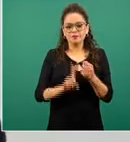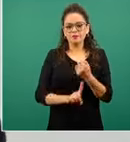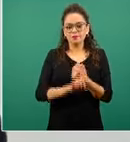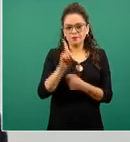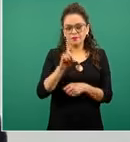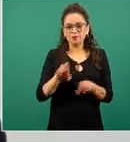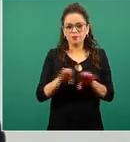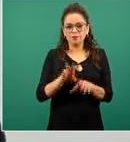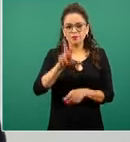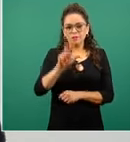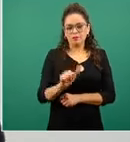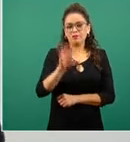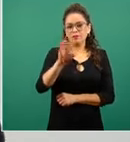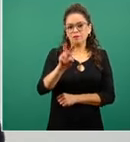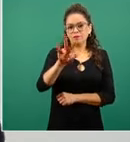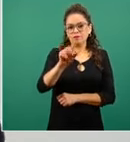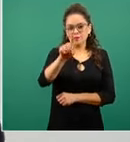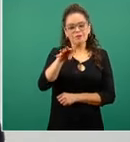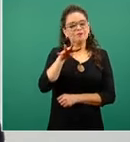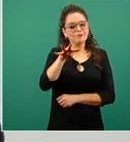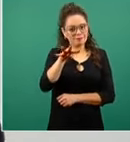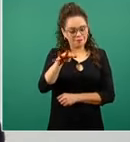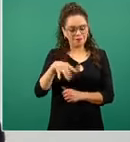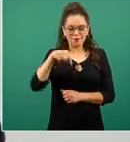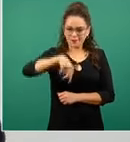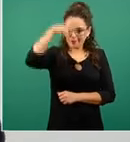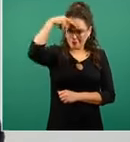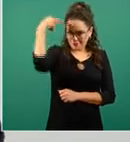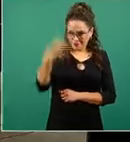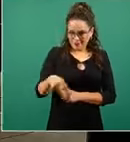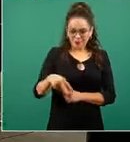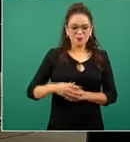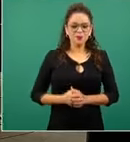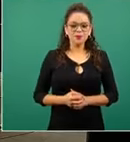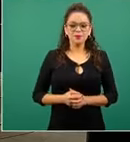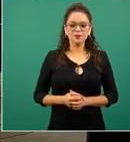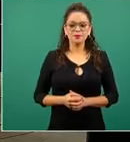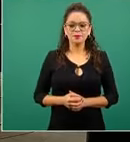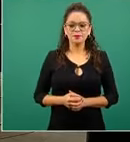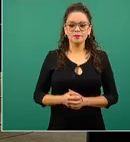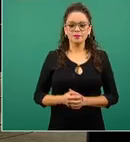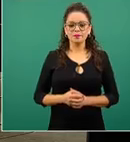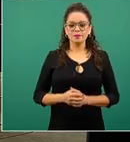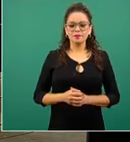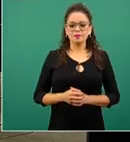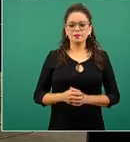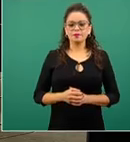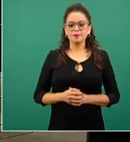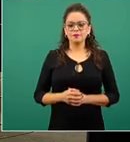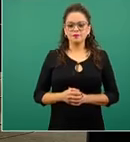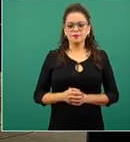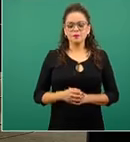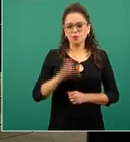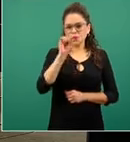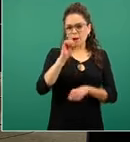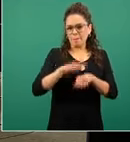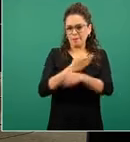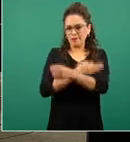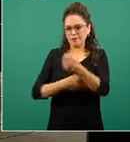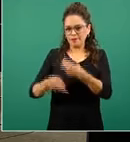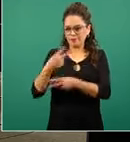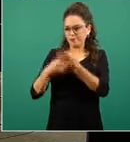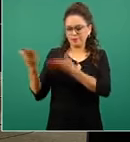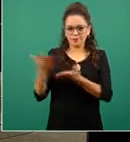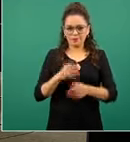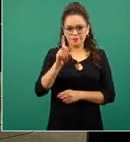comportamiento de la COVID-19 en México. En unos momentos más estará de seguro con nosotros el doctor Hugo